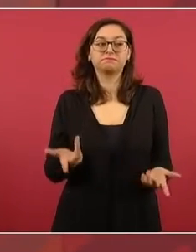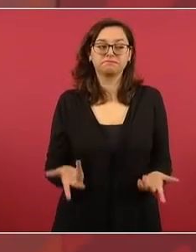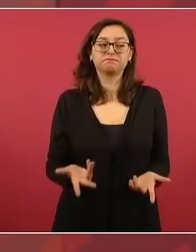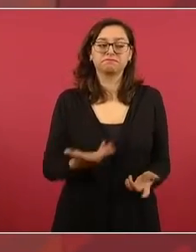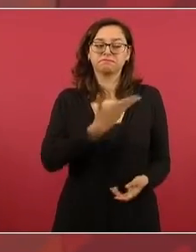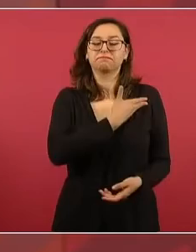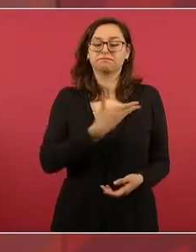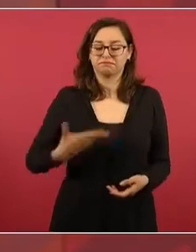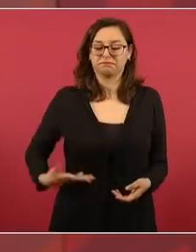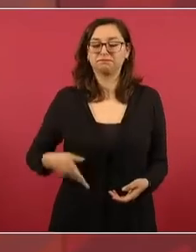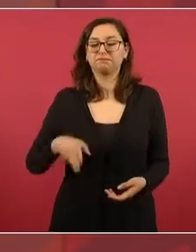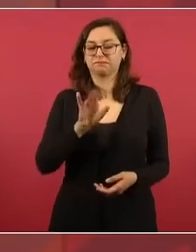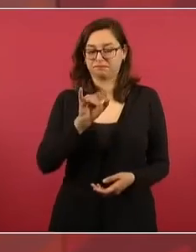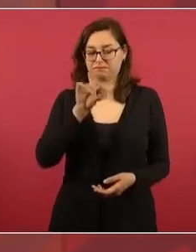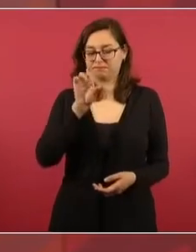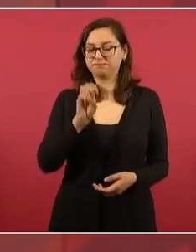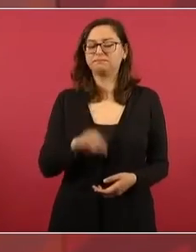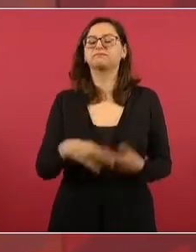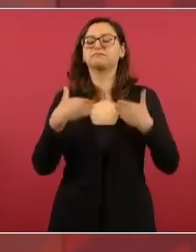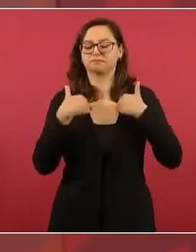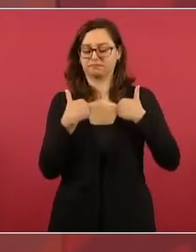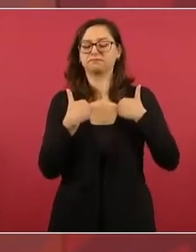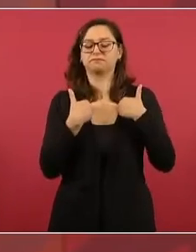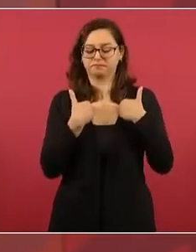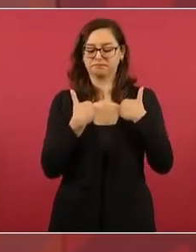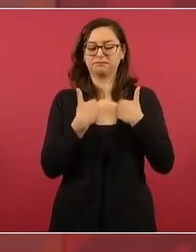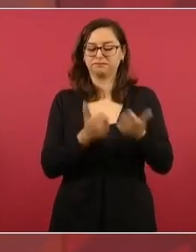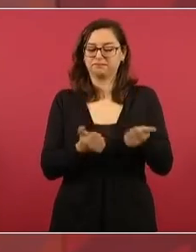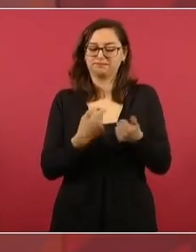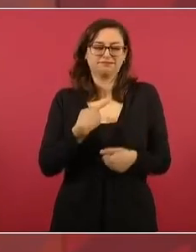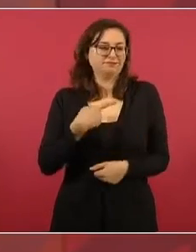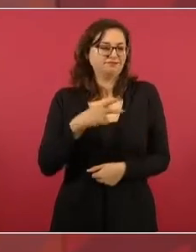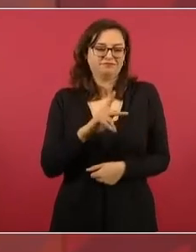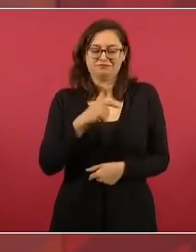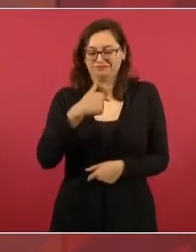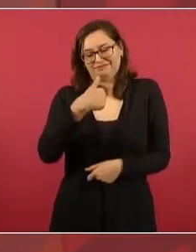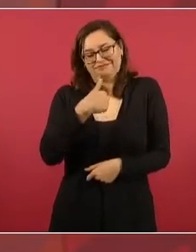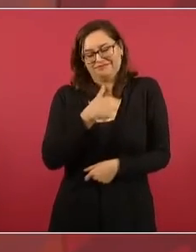Biden, no la comparto, porque